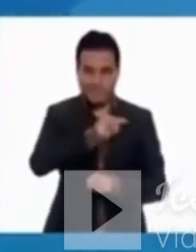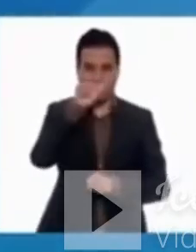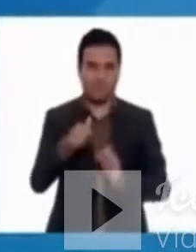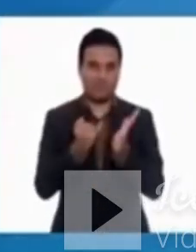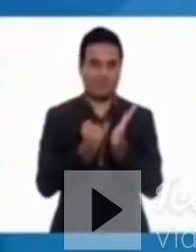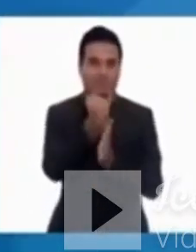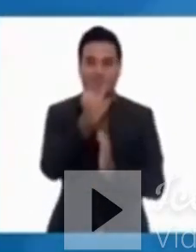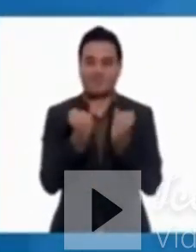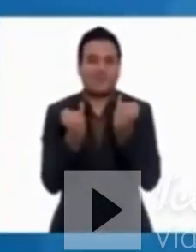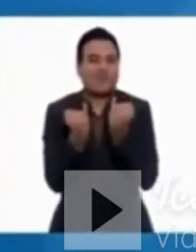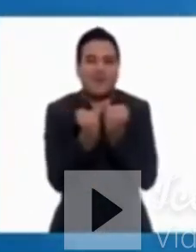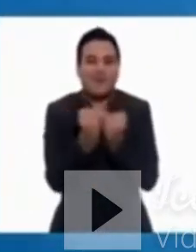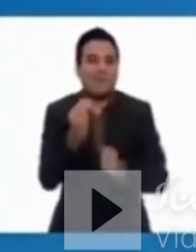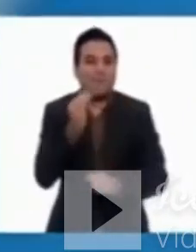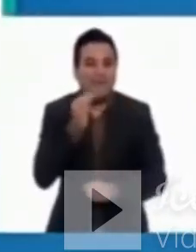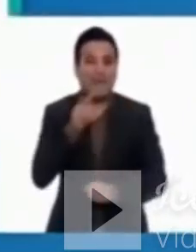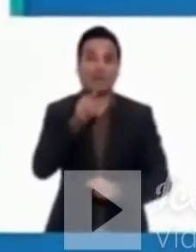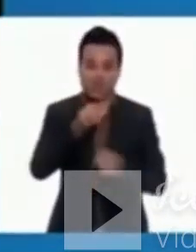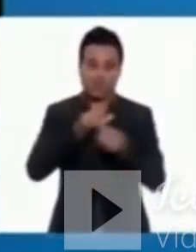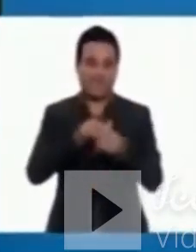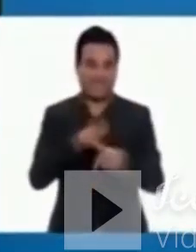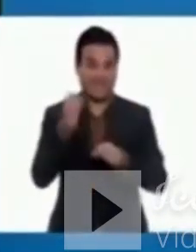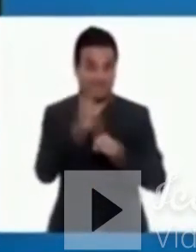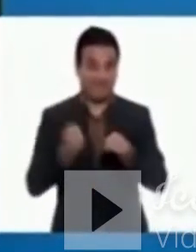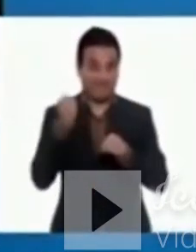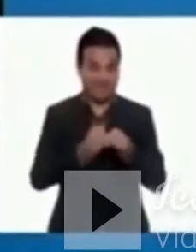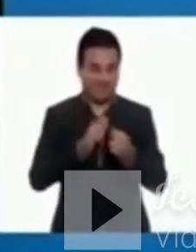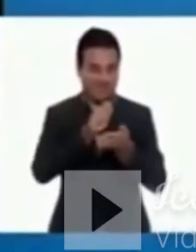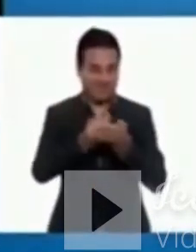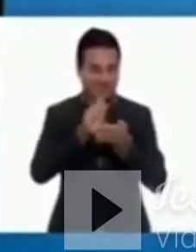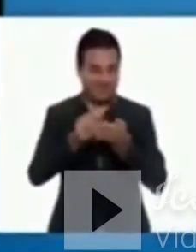lo hizo Mariana. ¡Sigue practicando!